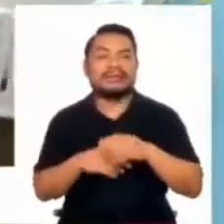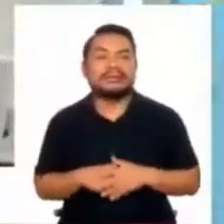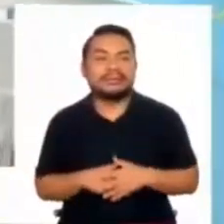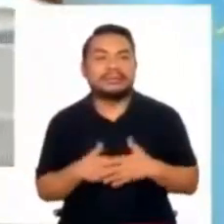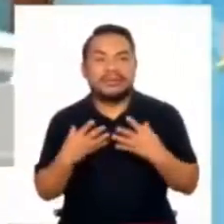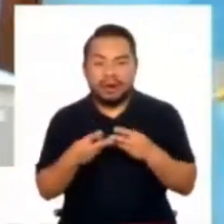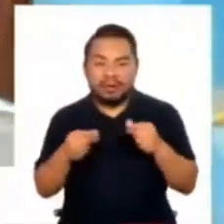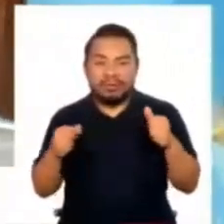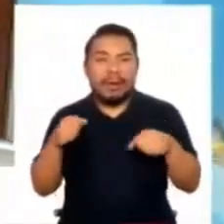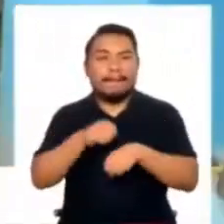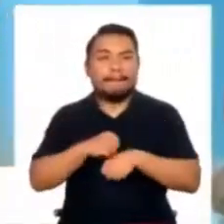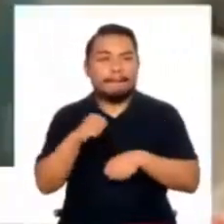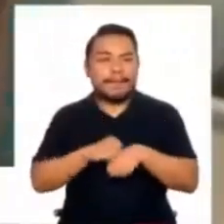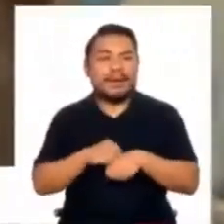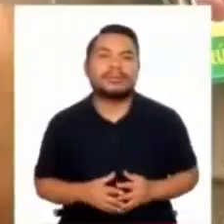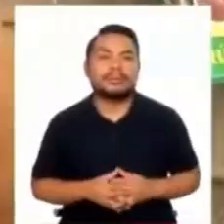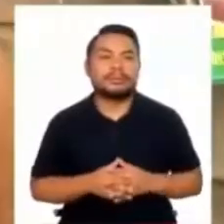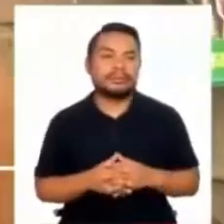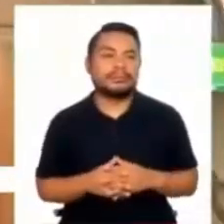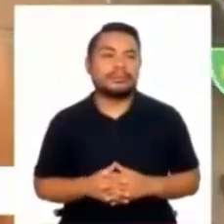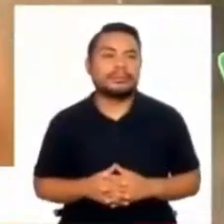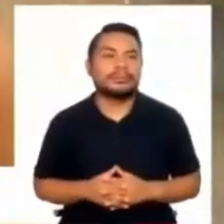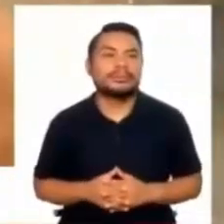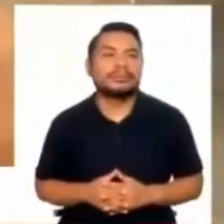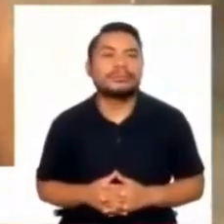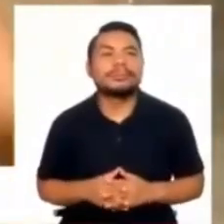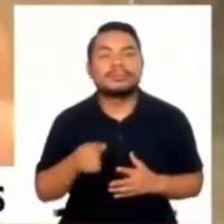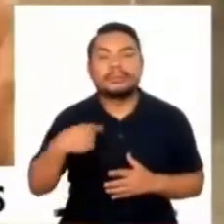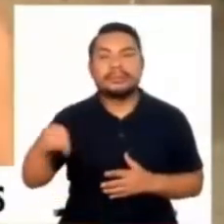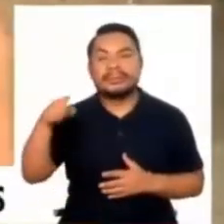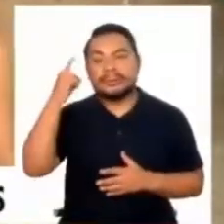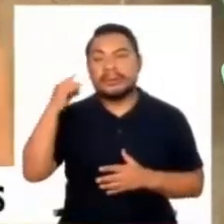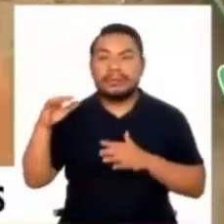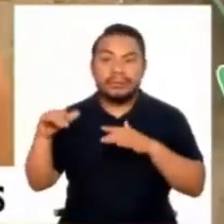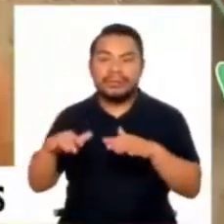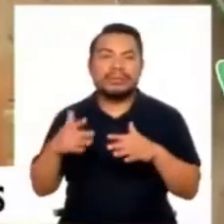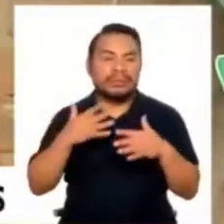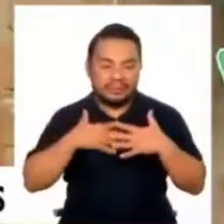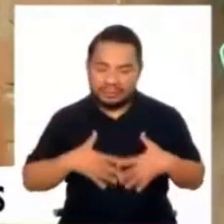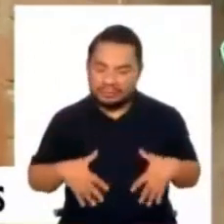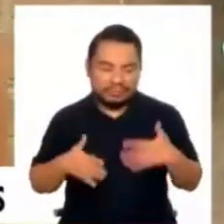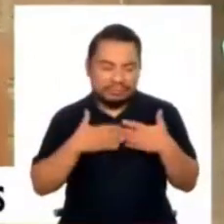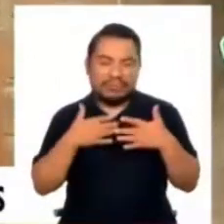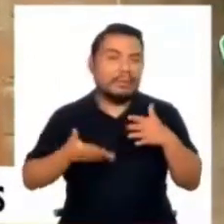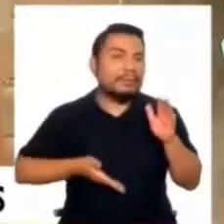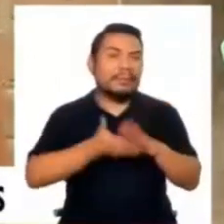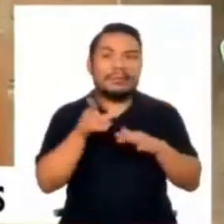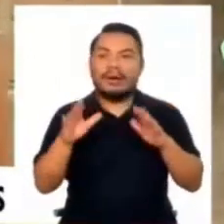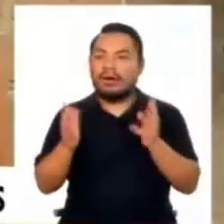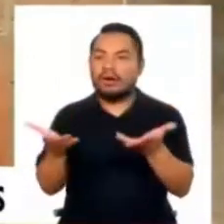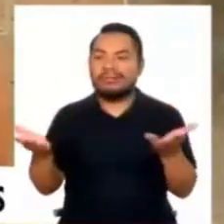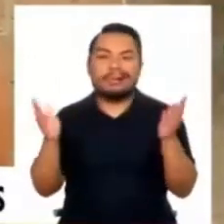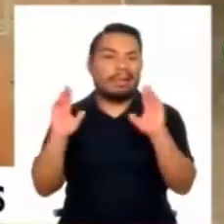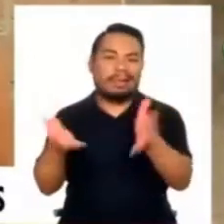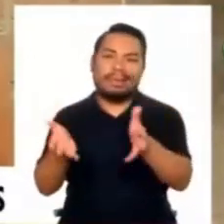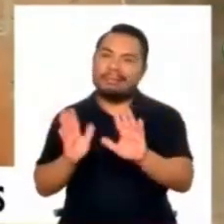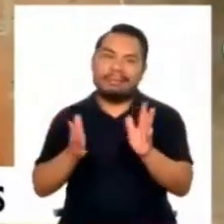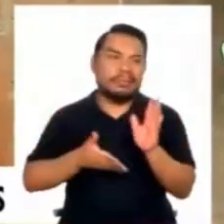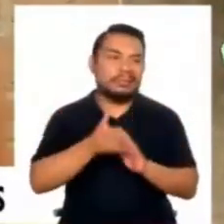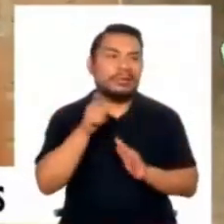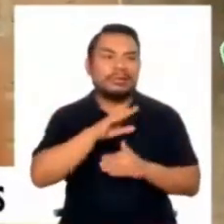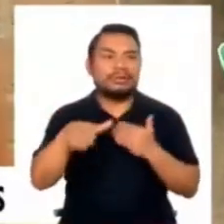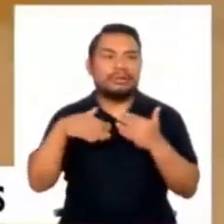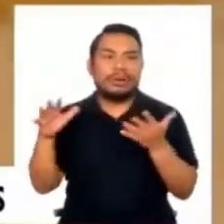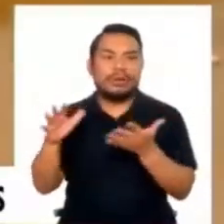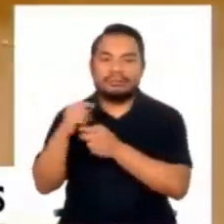porque casi lo ha perdido todo. Entonces lo único que hicimos, nos fuimos por la ropa que teníamos, nos fuimos al frente y todo se inundó, no